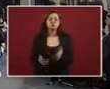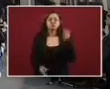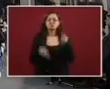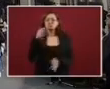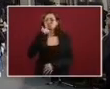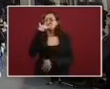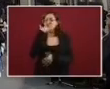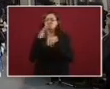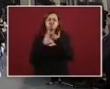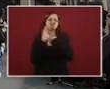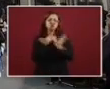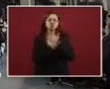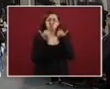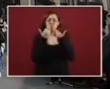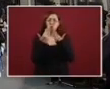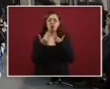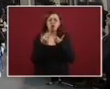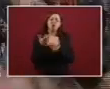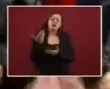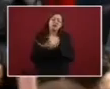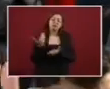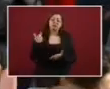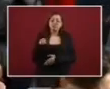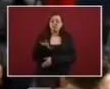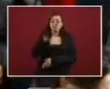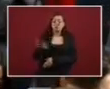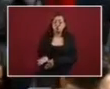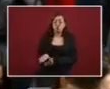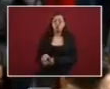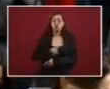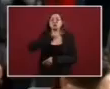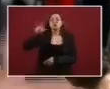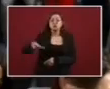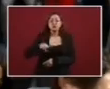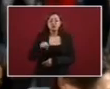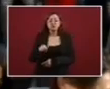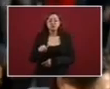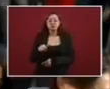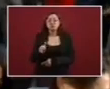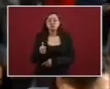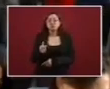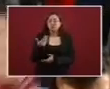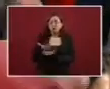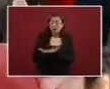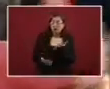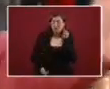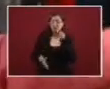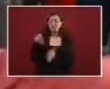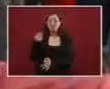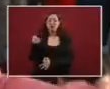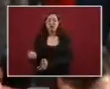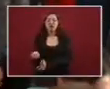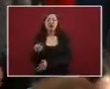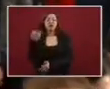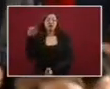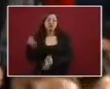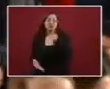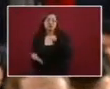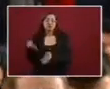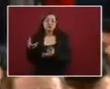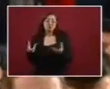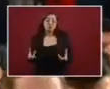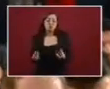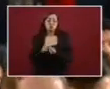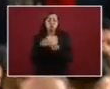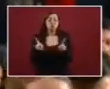porque el anterior falleció y el actual fiscal es primo del actual presidente nacional del